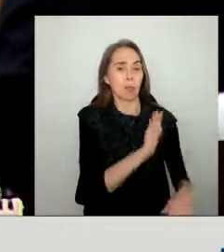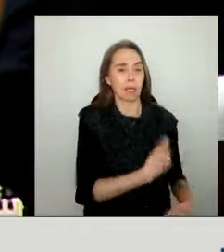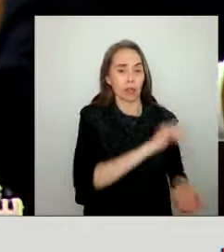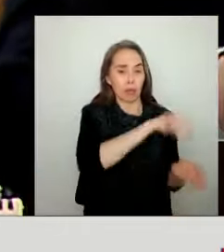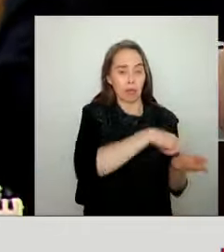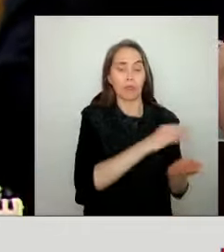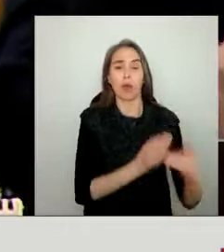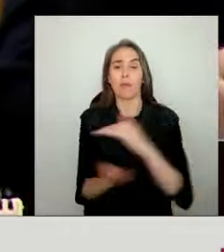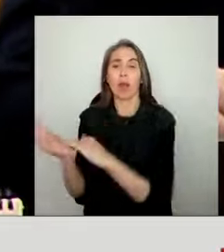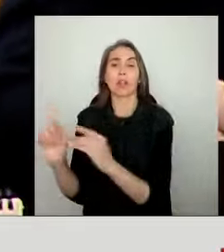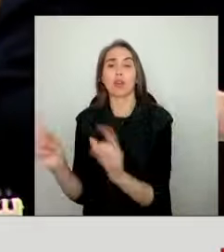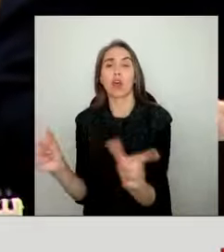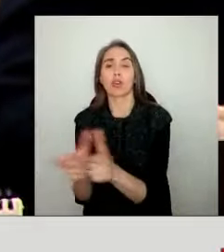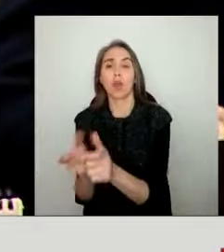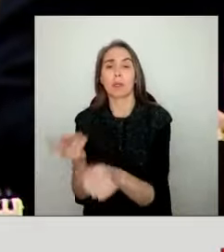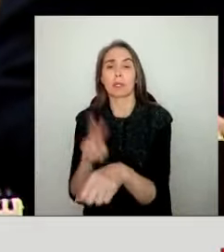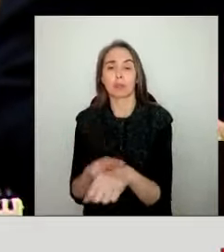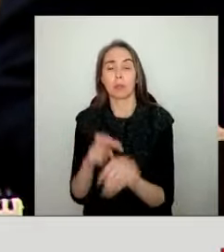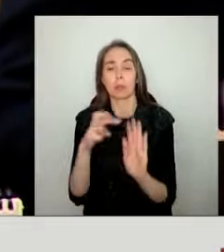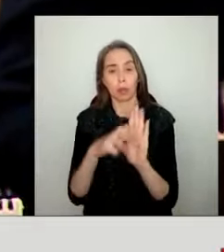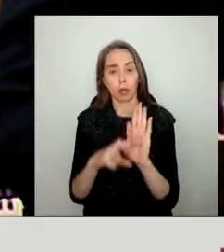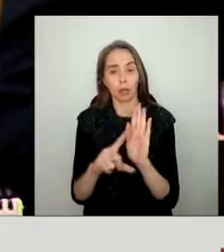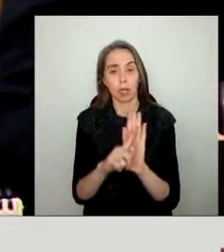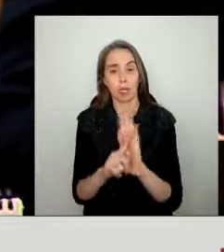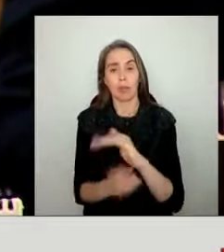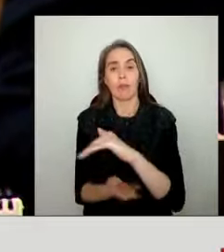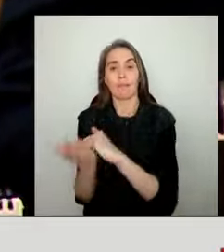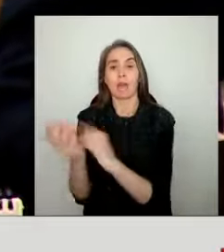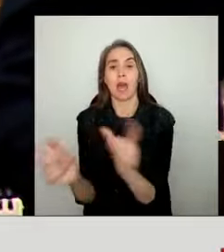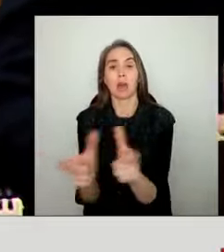mixta Ah ya se despacha el proyecto a comisión